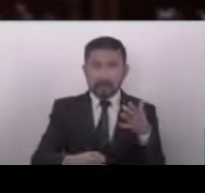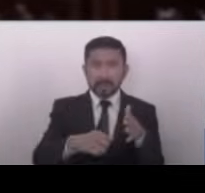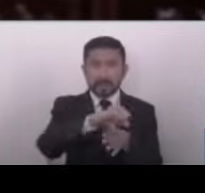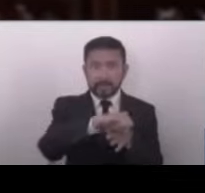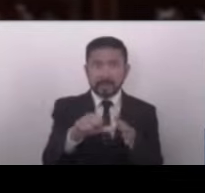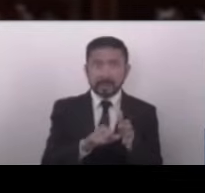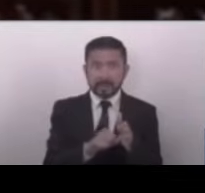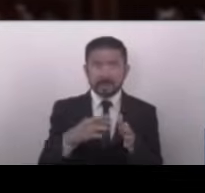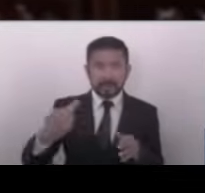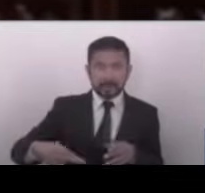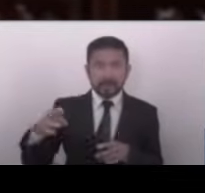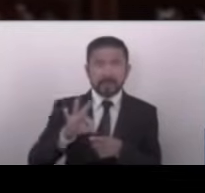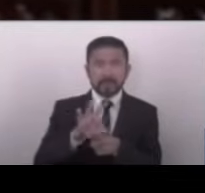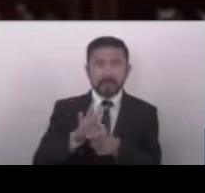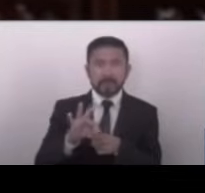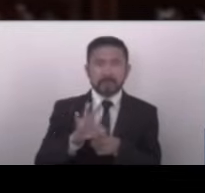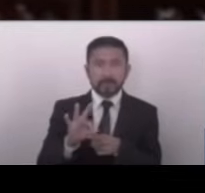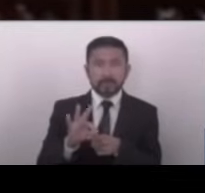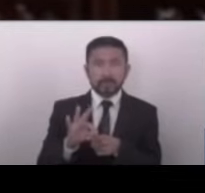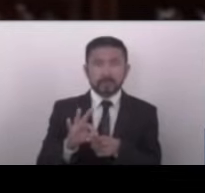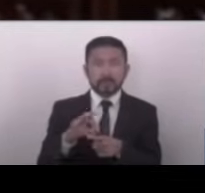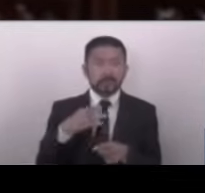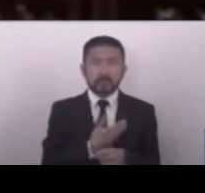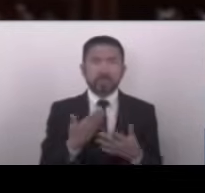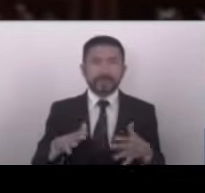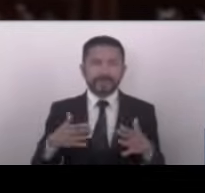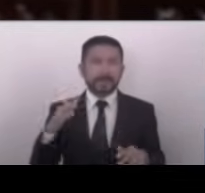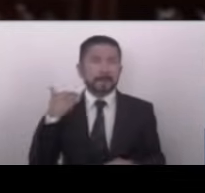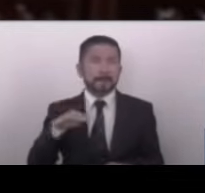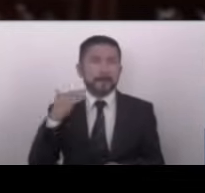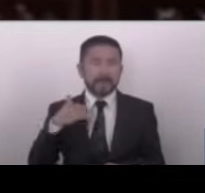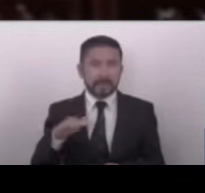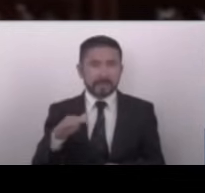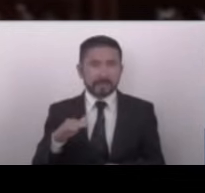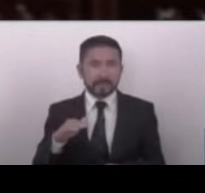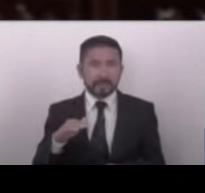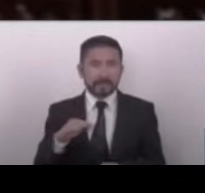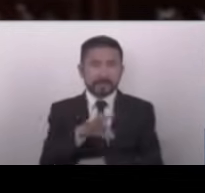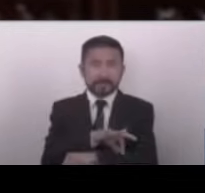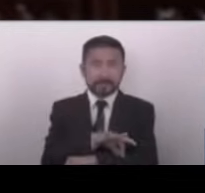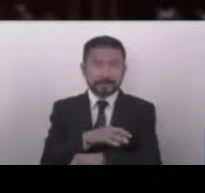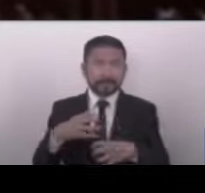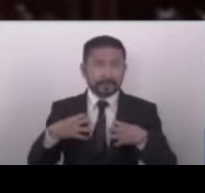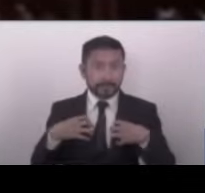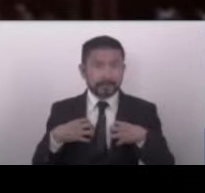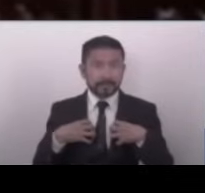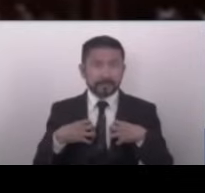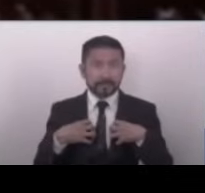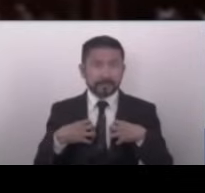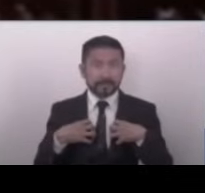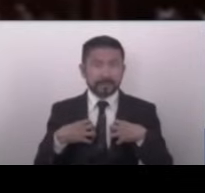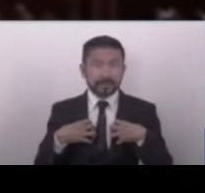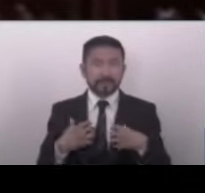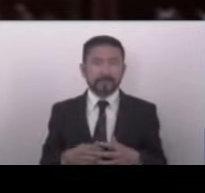funciona en la realidad no solamente porque nosotros ya tenemos la experiencia desde nuestra propia vida en muchas en muchas